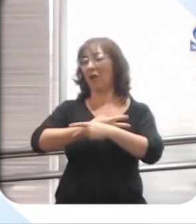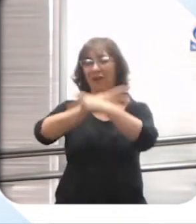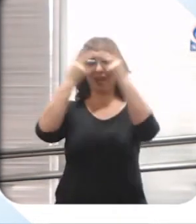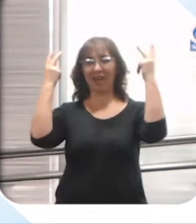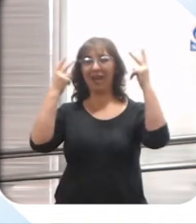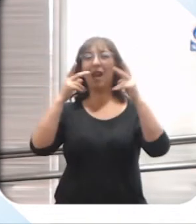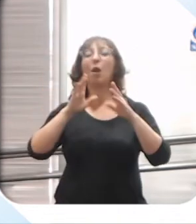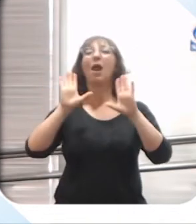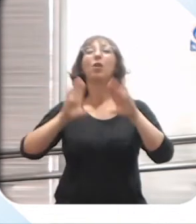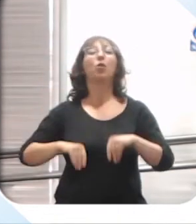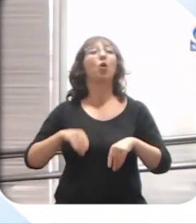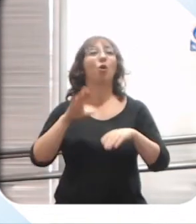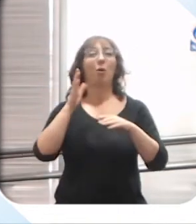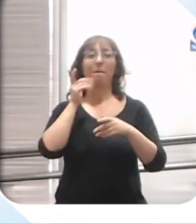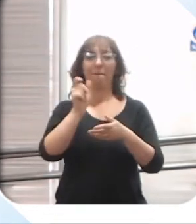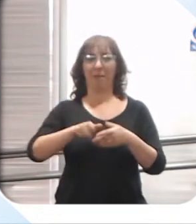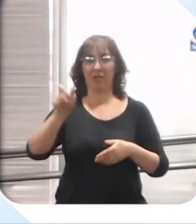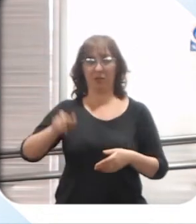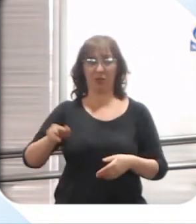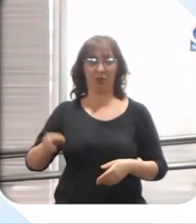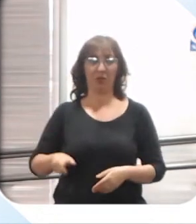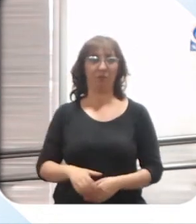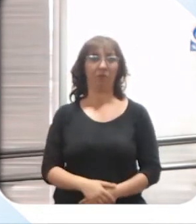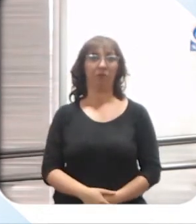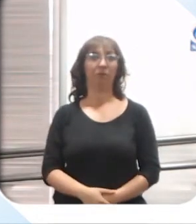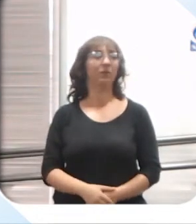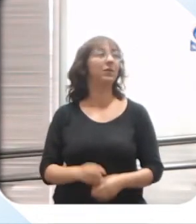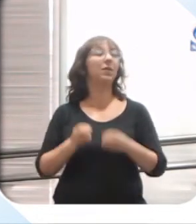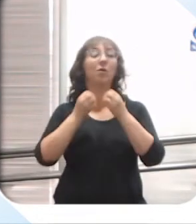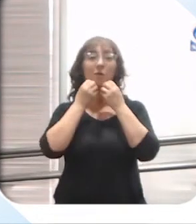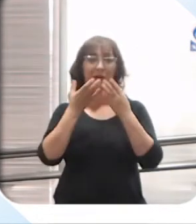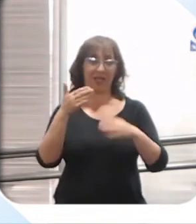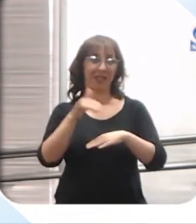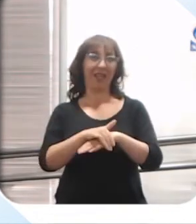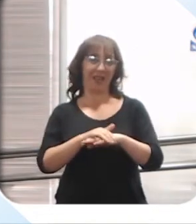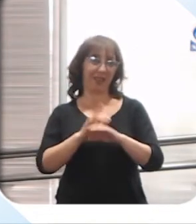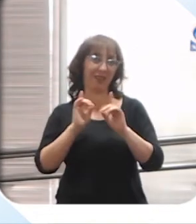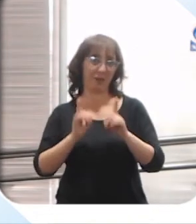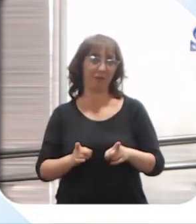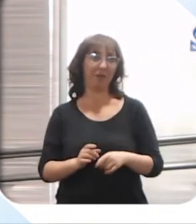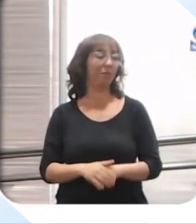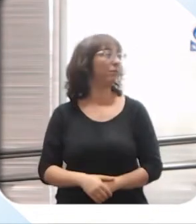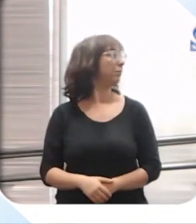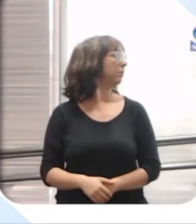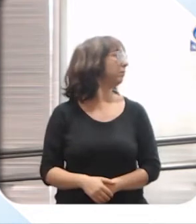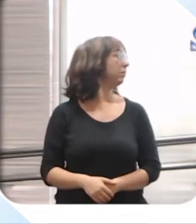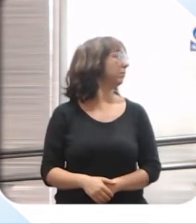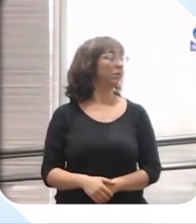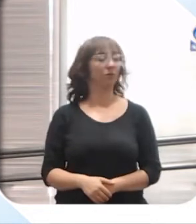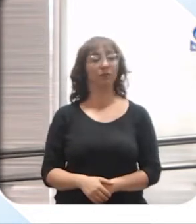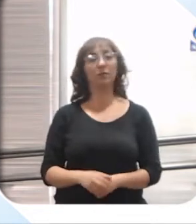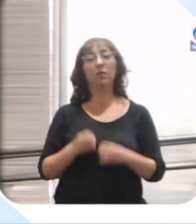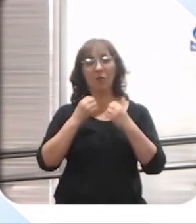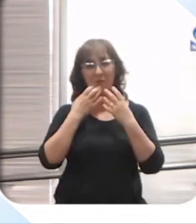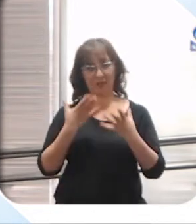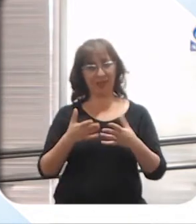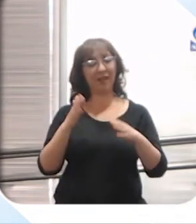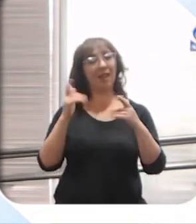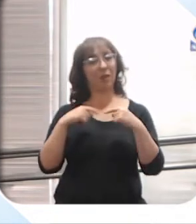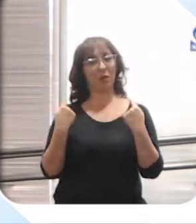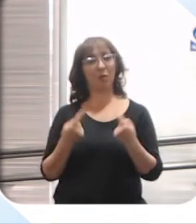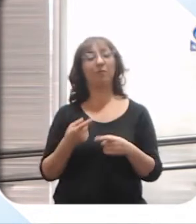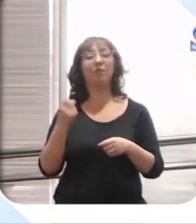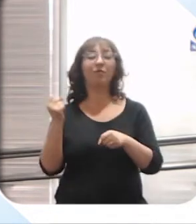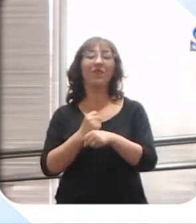personas. Por eso, no sé si querés. Sí, buenas tardes a todos también. Ahí. Buenas tardes a todos.